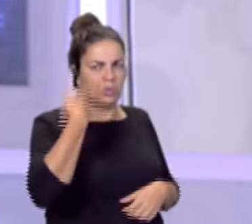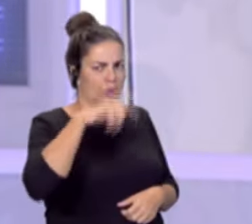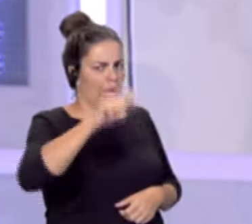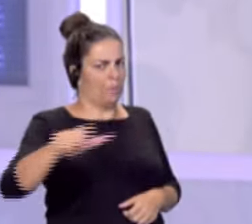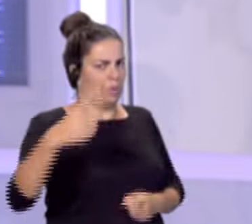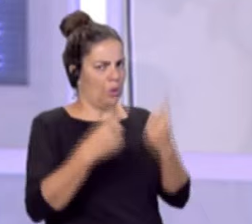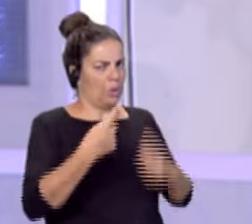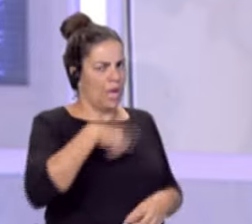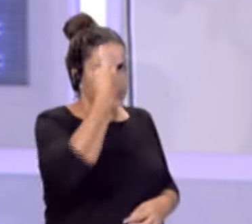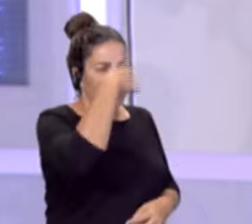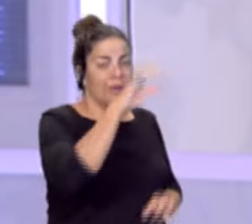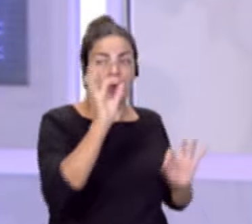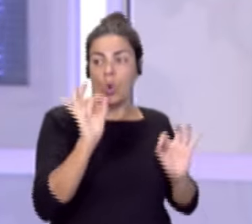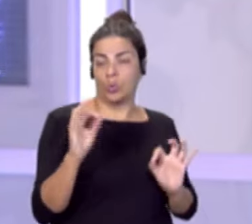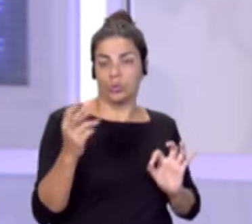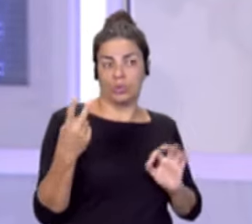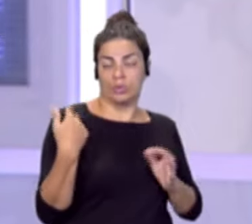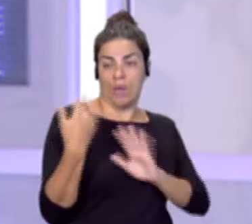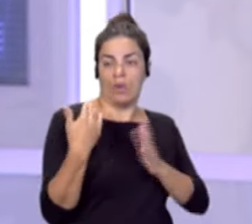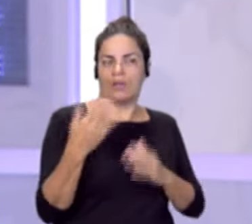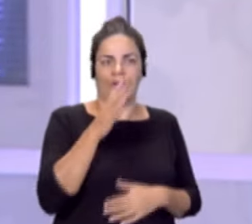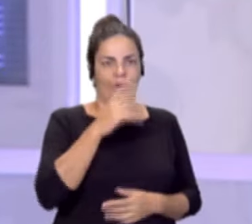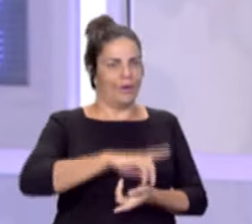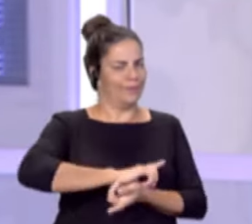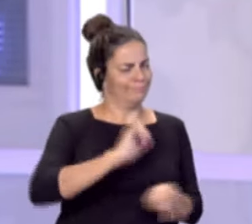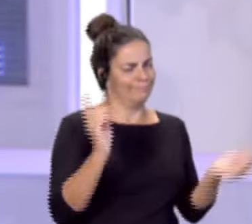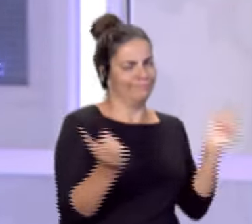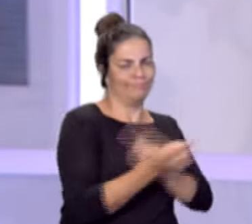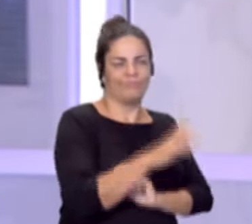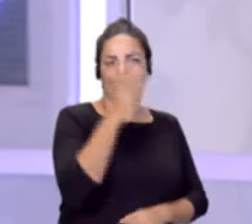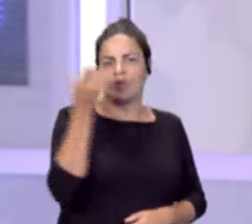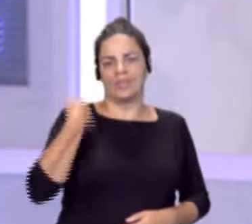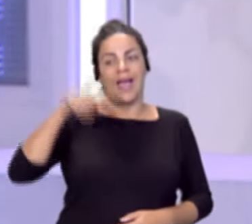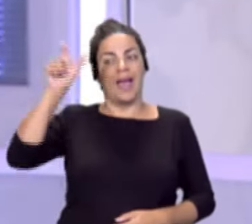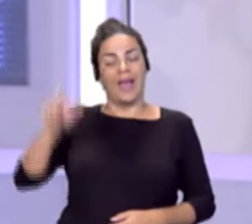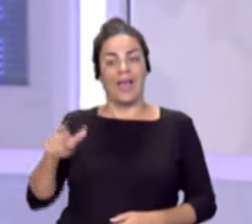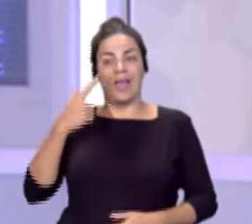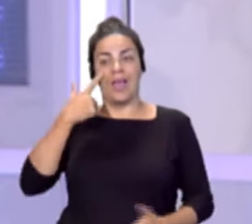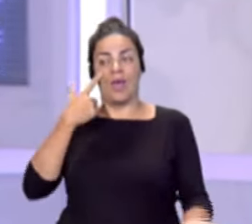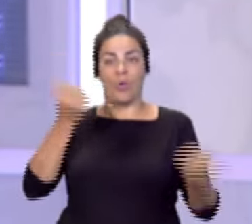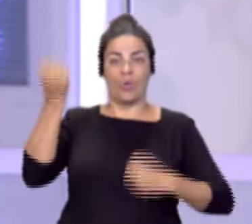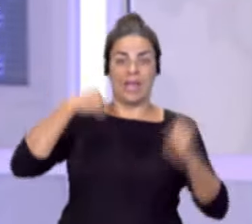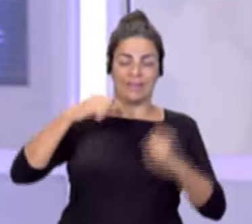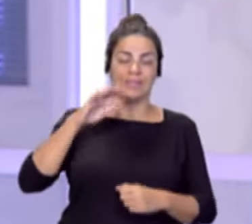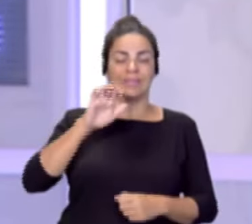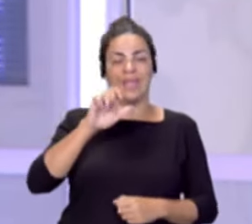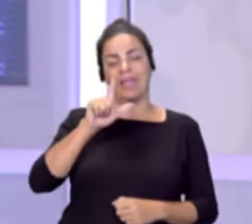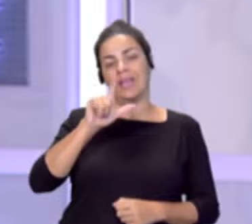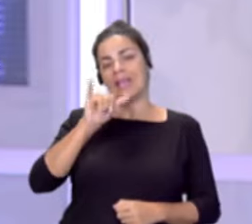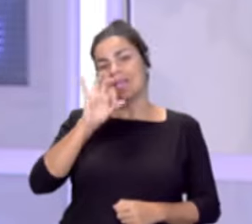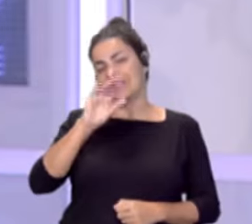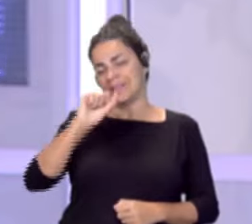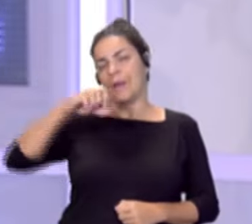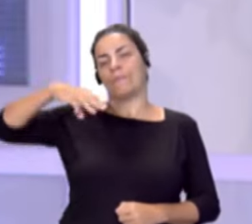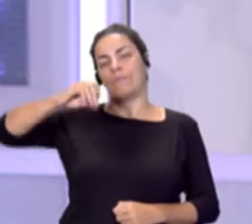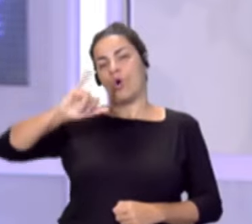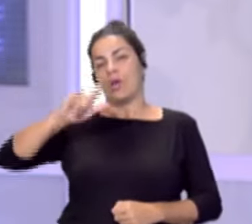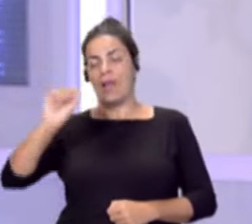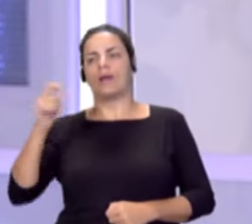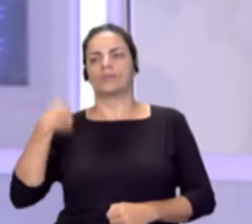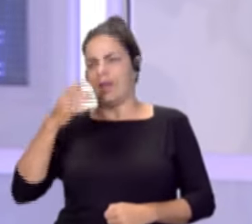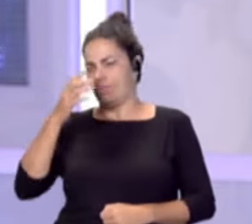estábamos comentando que ha habido un cambio sustancial, porque ya sí que hay una denuncia ante la policía de una actriz, Elisa Muilá, con lo cual evidentemente ya no es